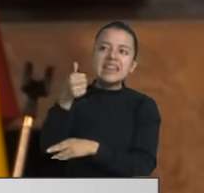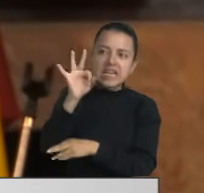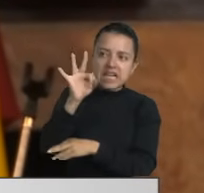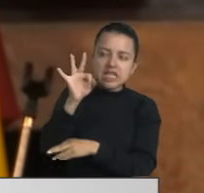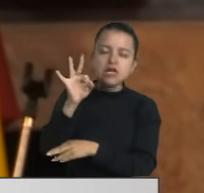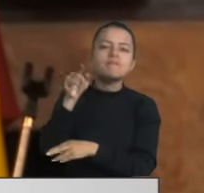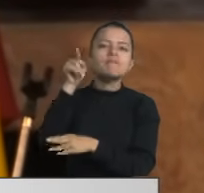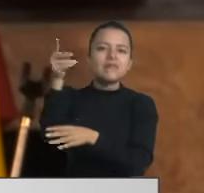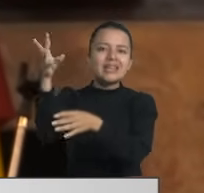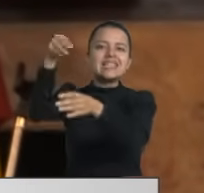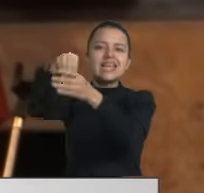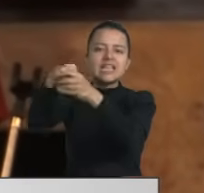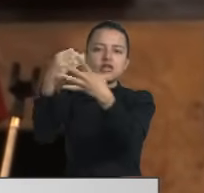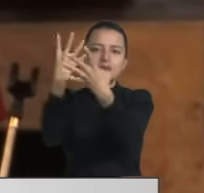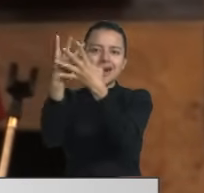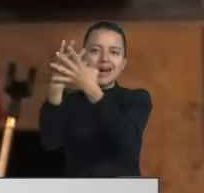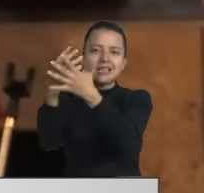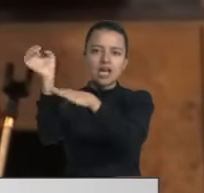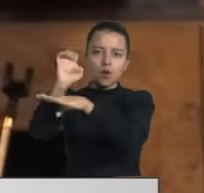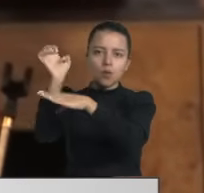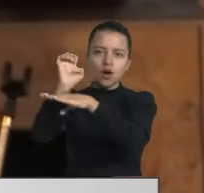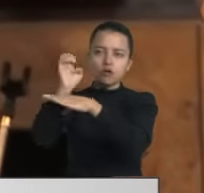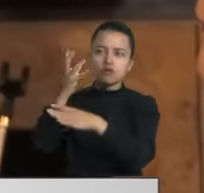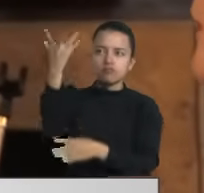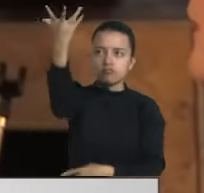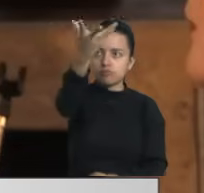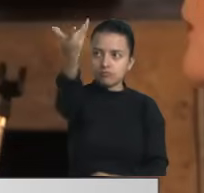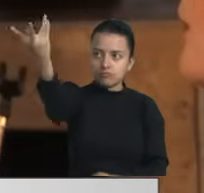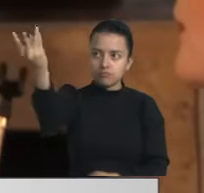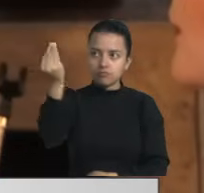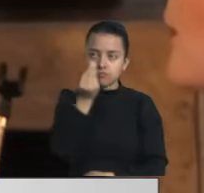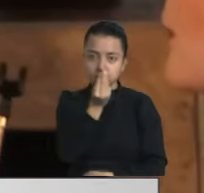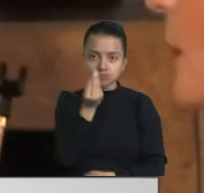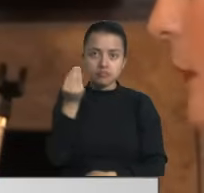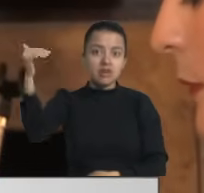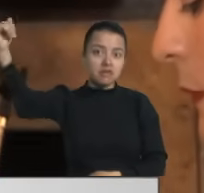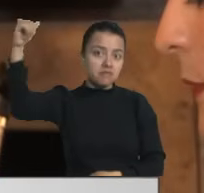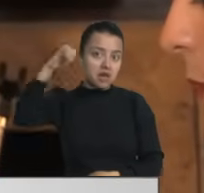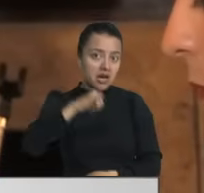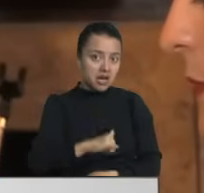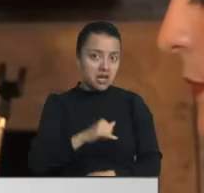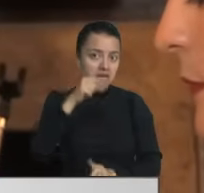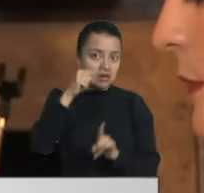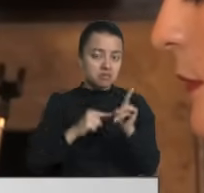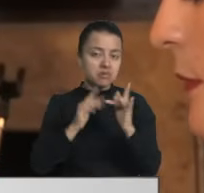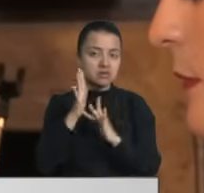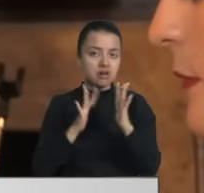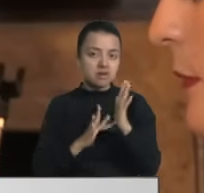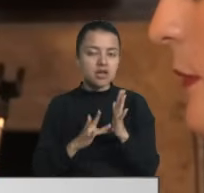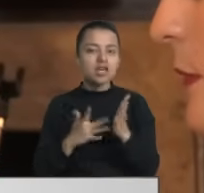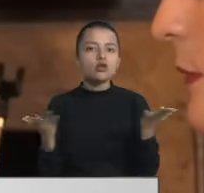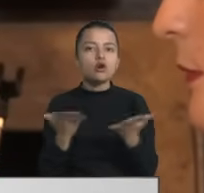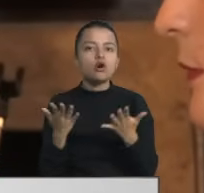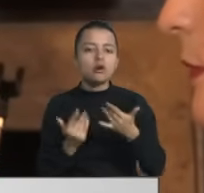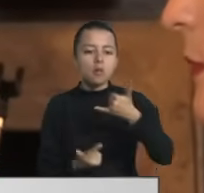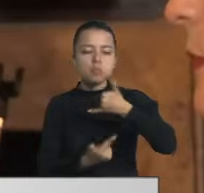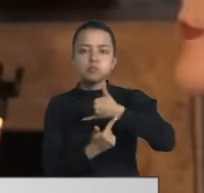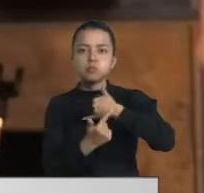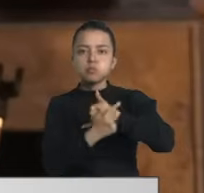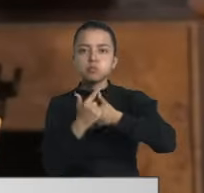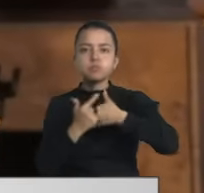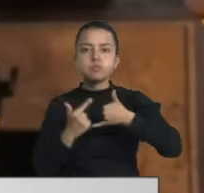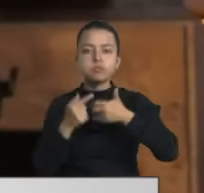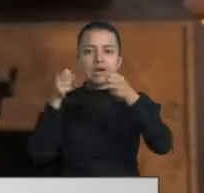están condenados en cárceles ecuatorianas y que llegarán efectivamente en los próximos días, en este mes de abril, a distintas cárceles colombianas.